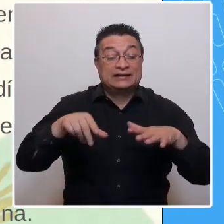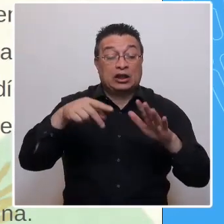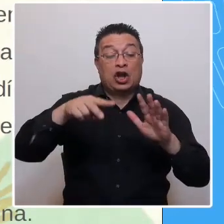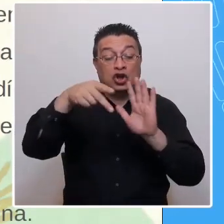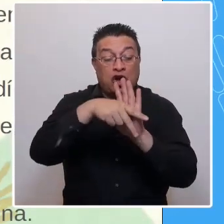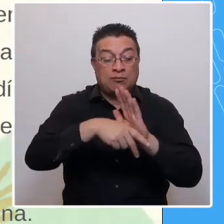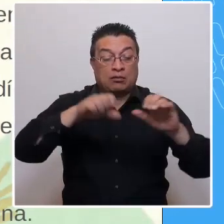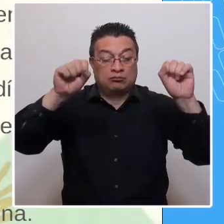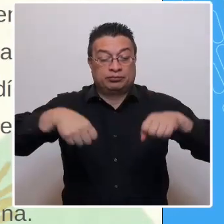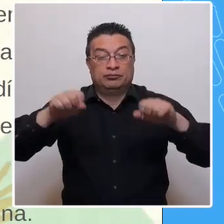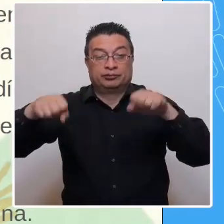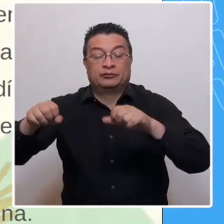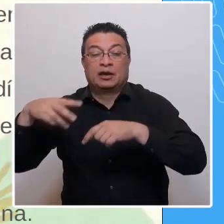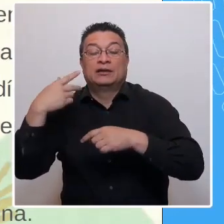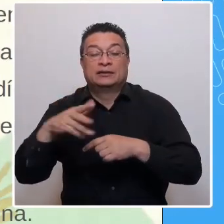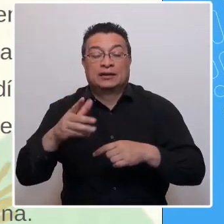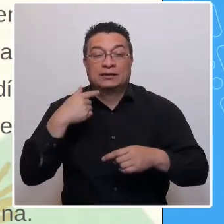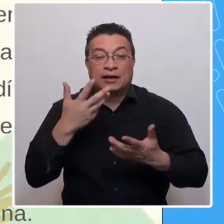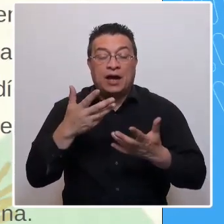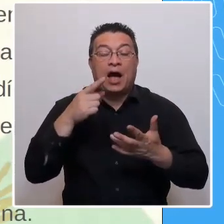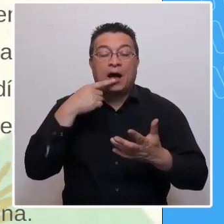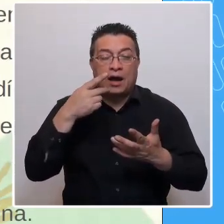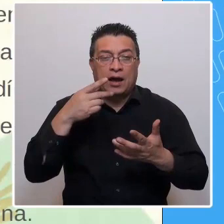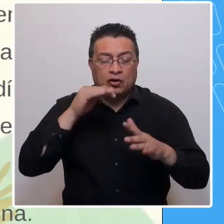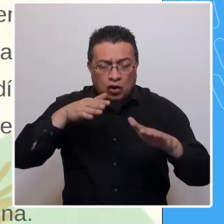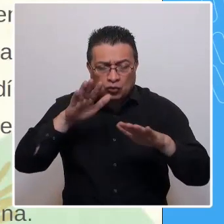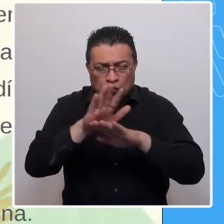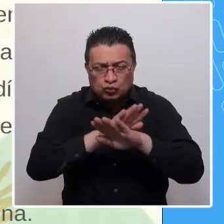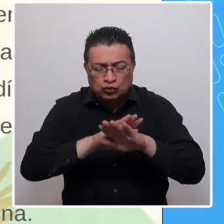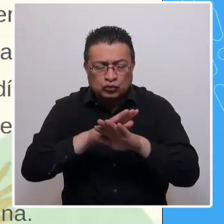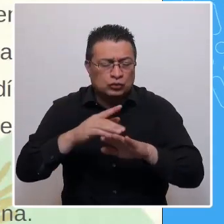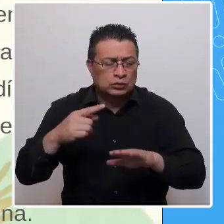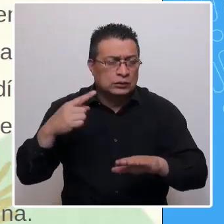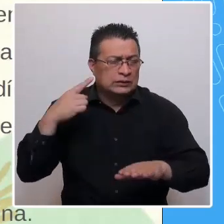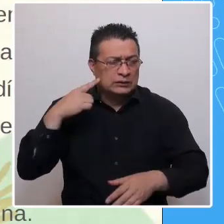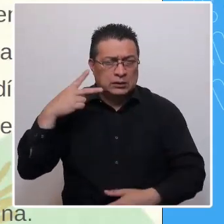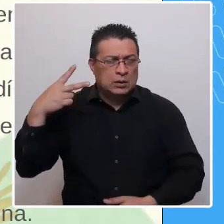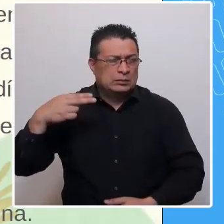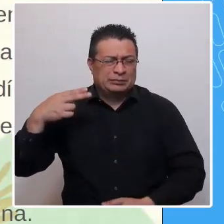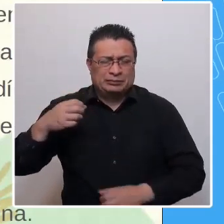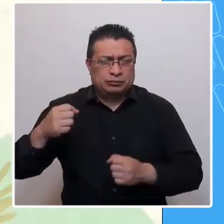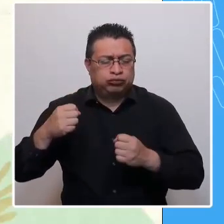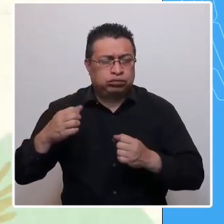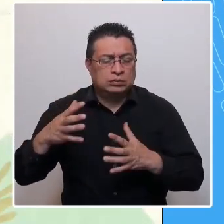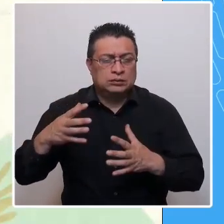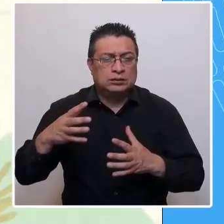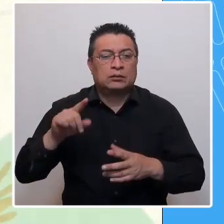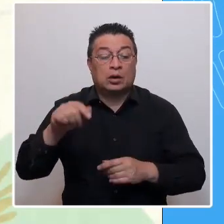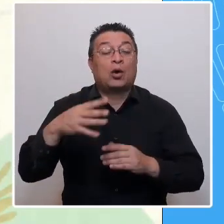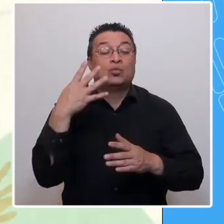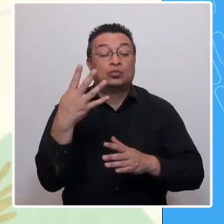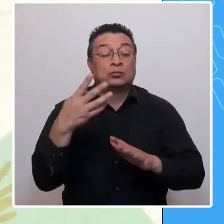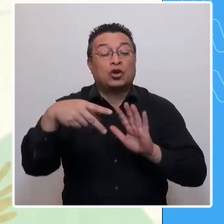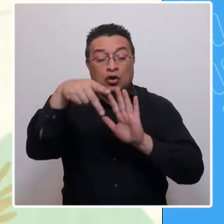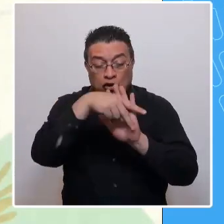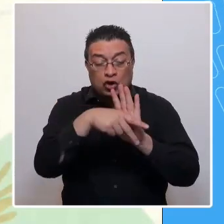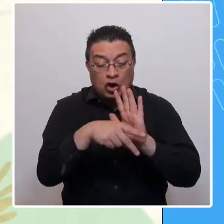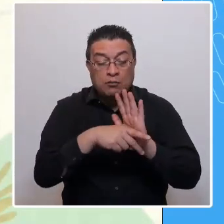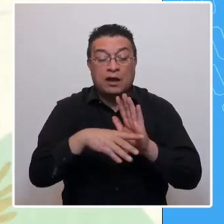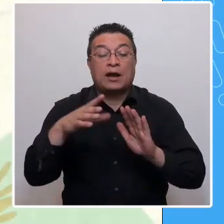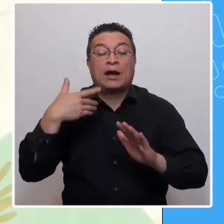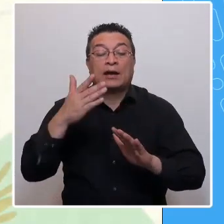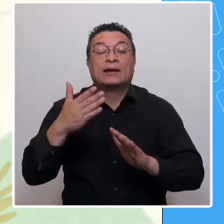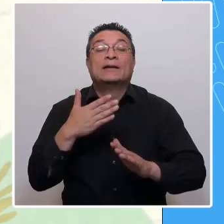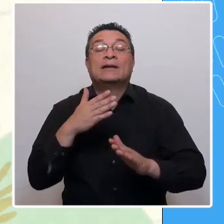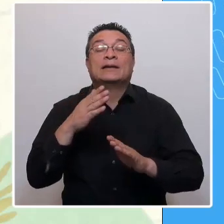aprobamos en general respecto a soberanía alimentaria y resguardo de la semilla ancestral y campesina. 4 normas respecto al Estatuto Antártico y